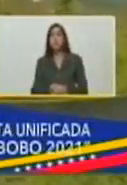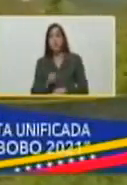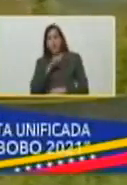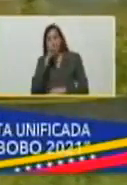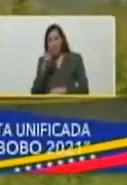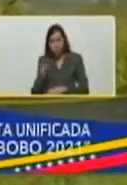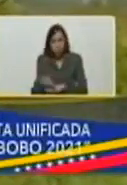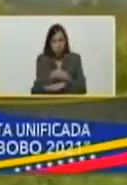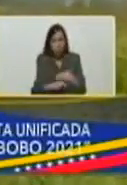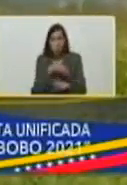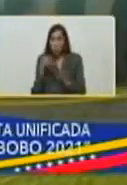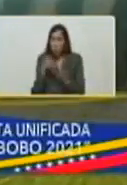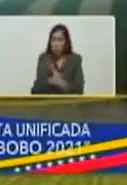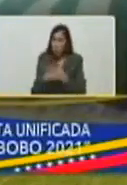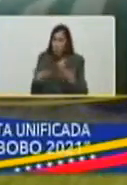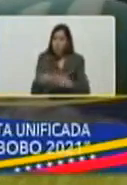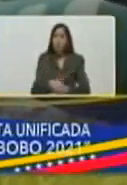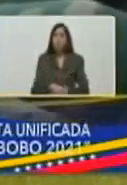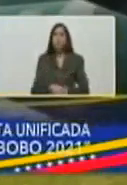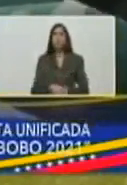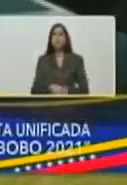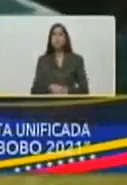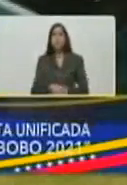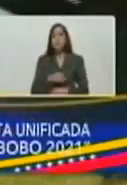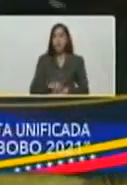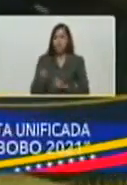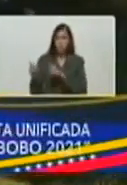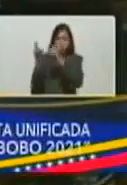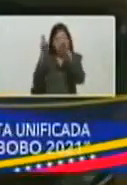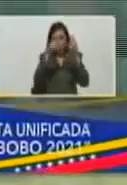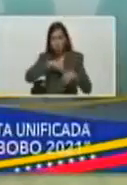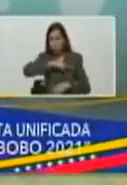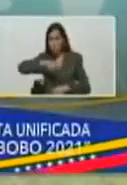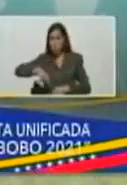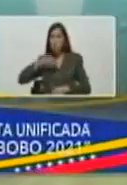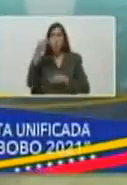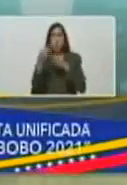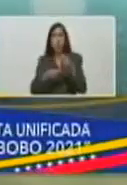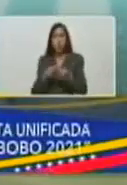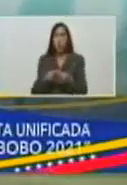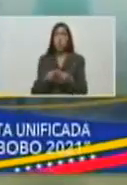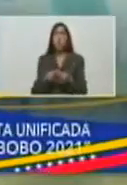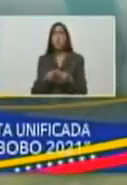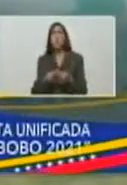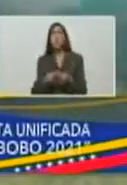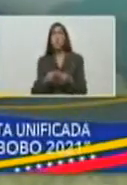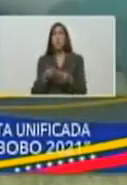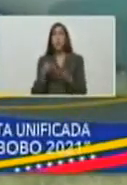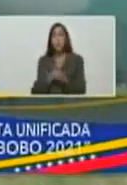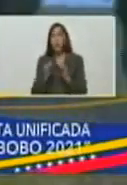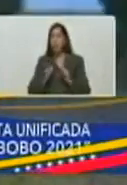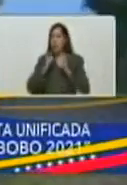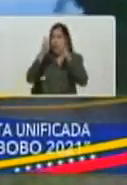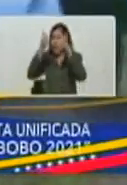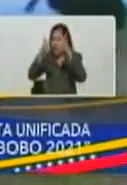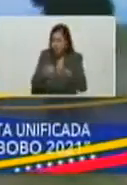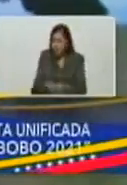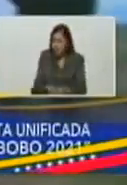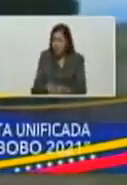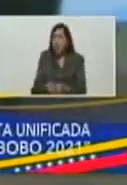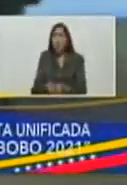esta reformulación de la doctrina, hicimos de abajo hacia arriba. Iniciamos en